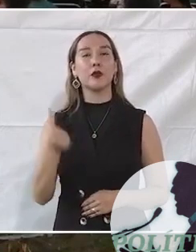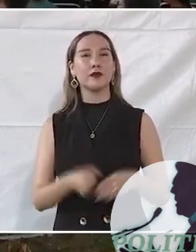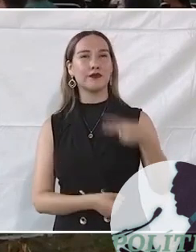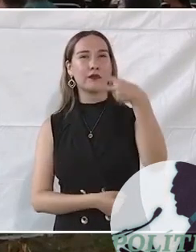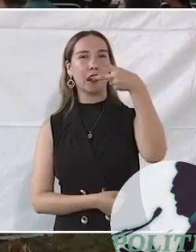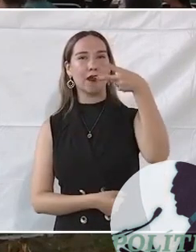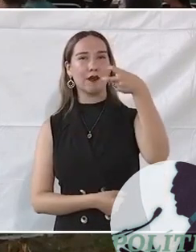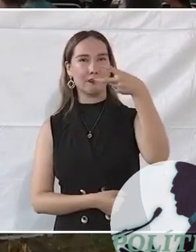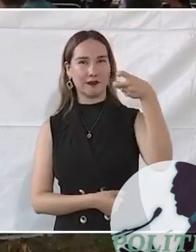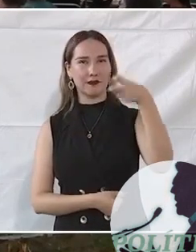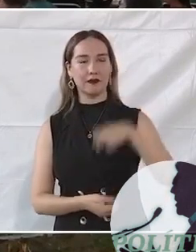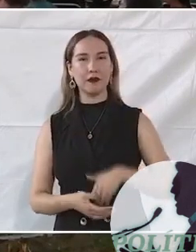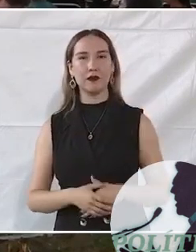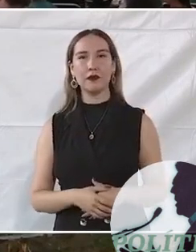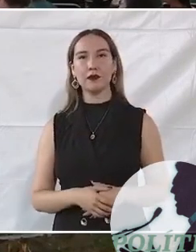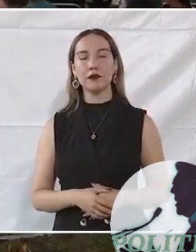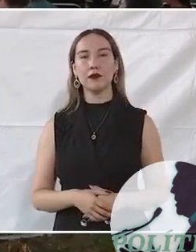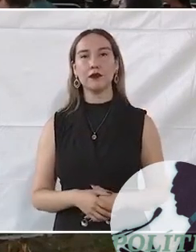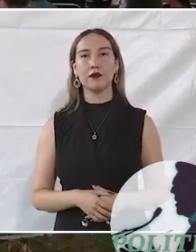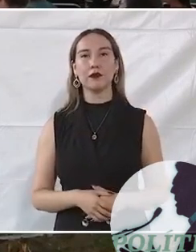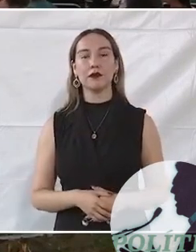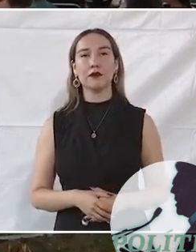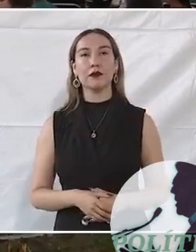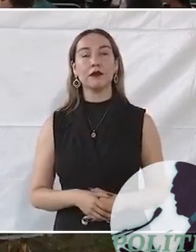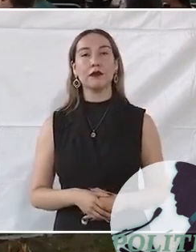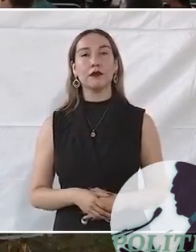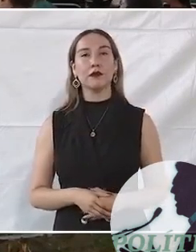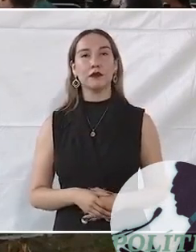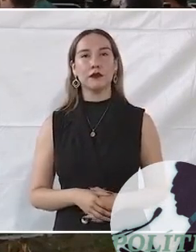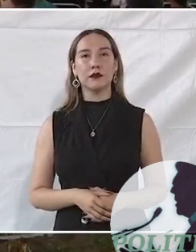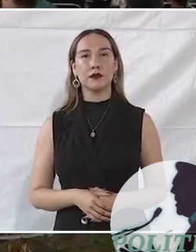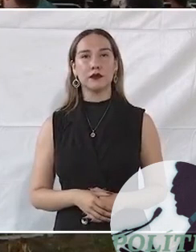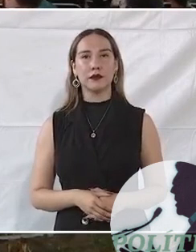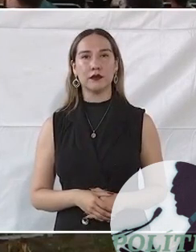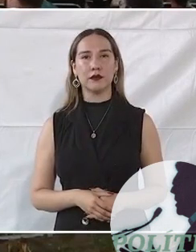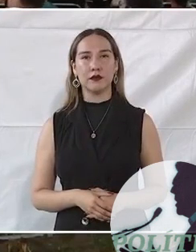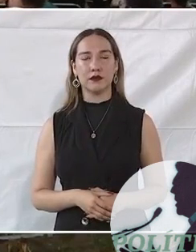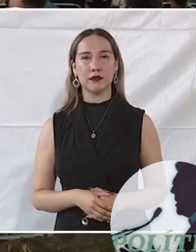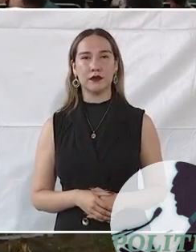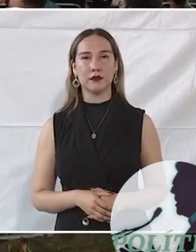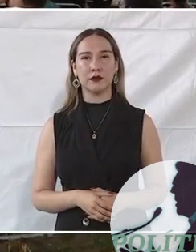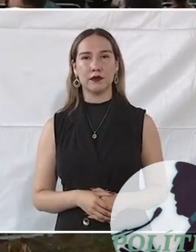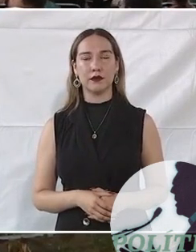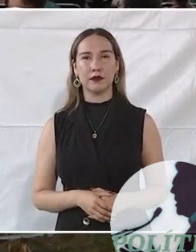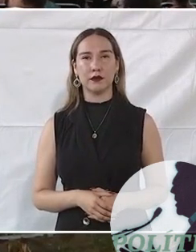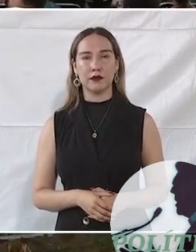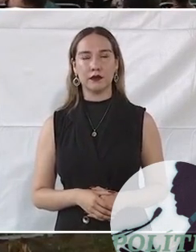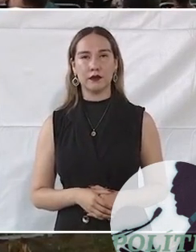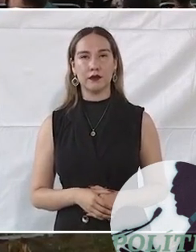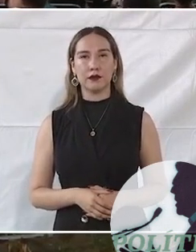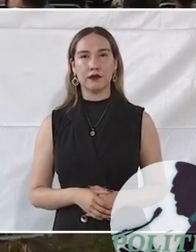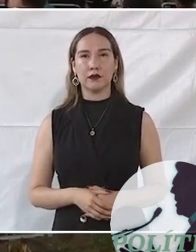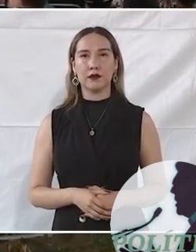importante es que ya ese programa